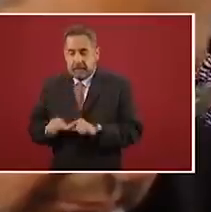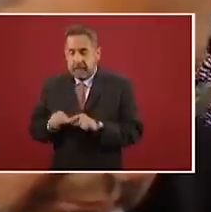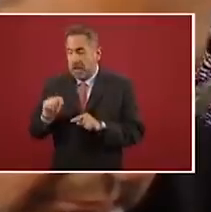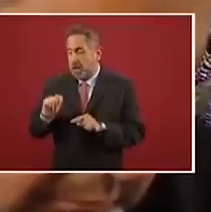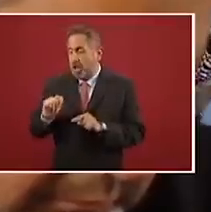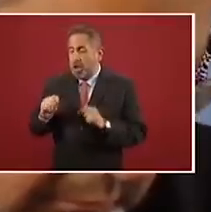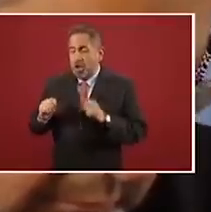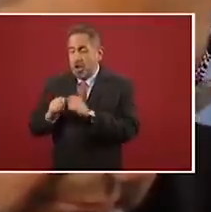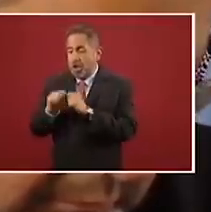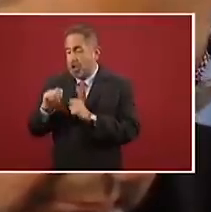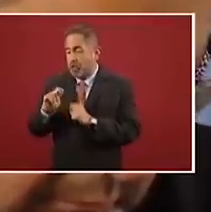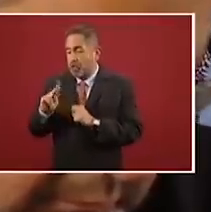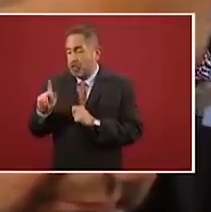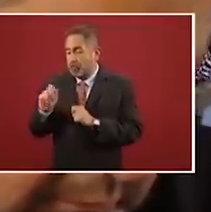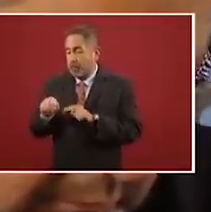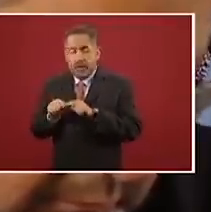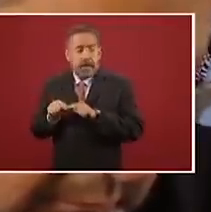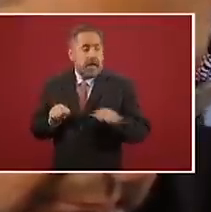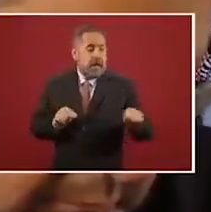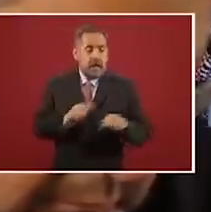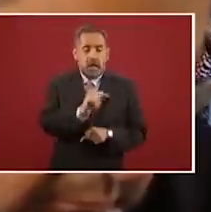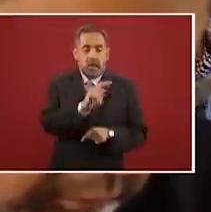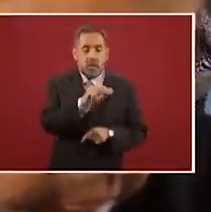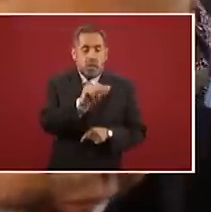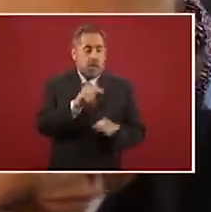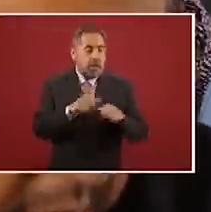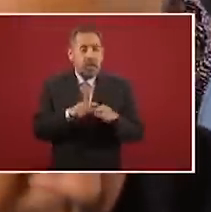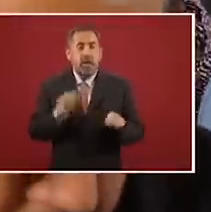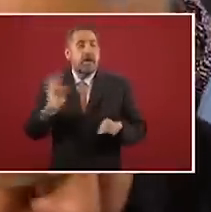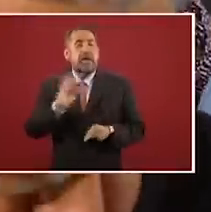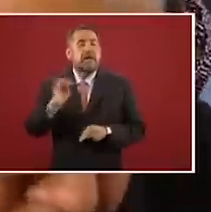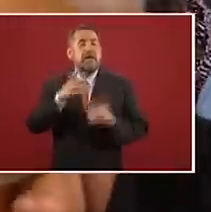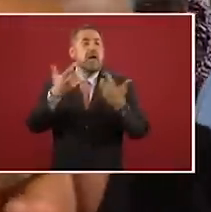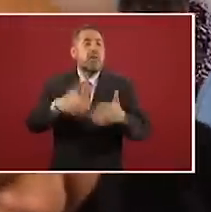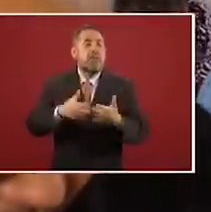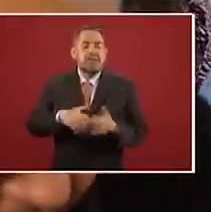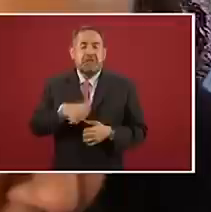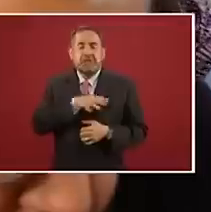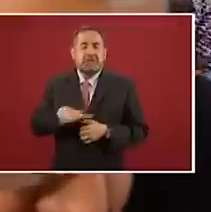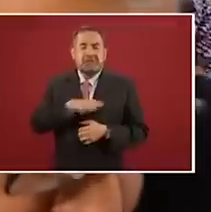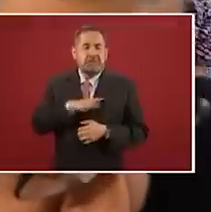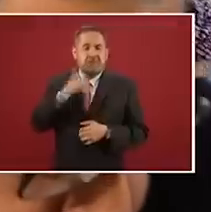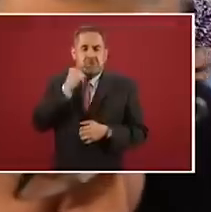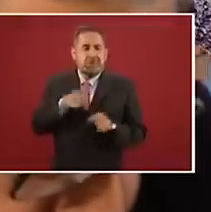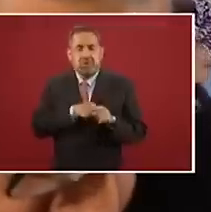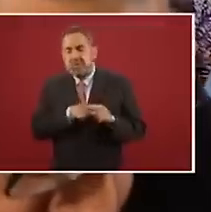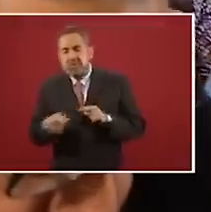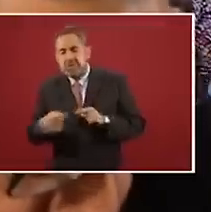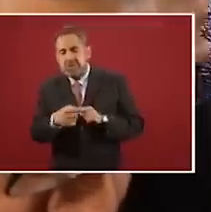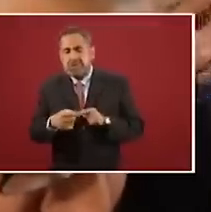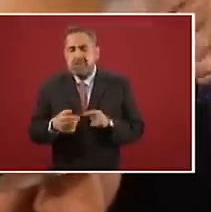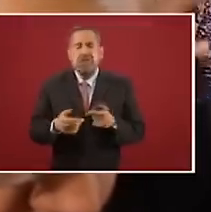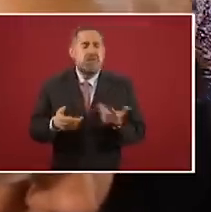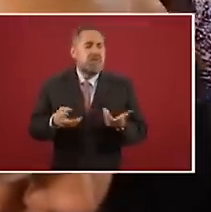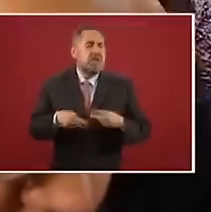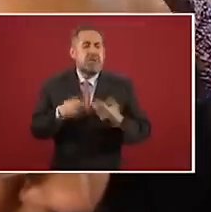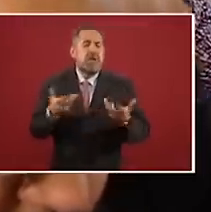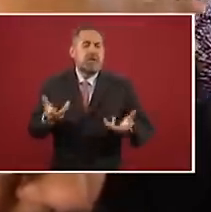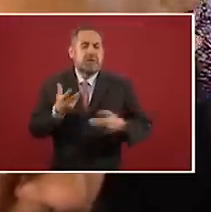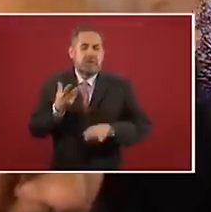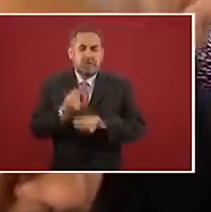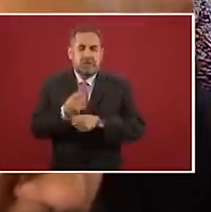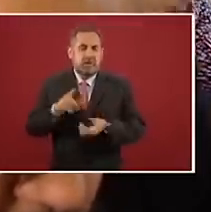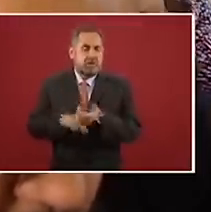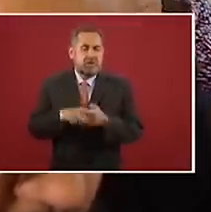en caso de que la empresa TC Energía se oponga al desvío del gasoducto, ¿qué medidas contemplaría